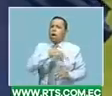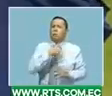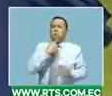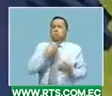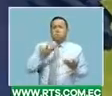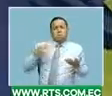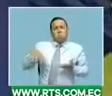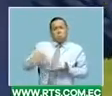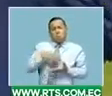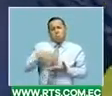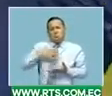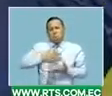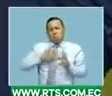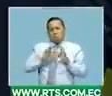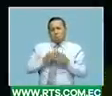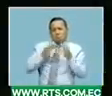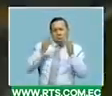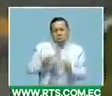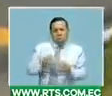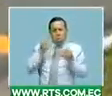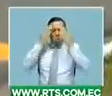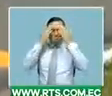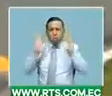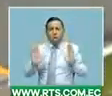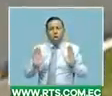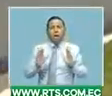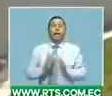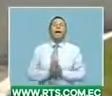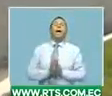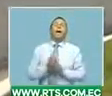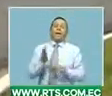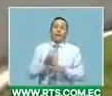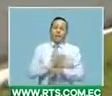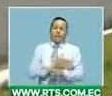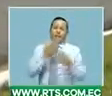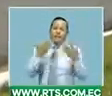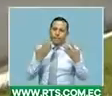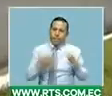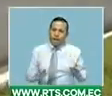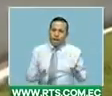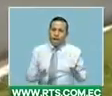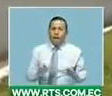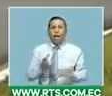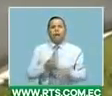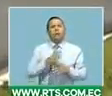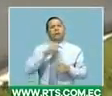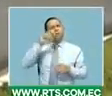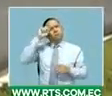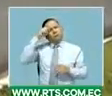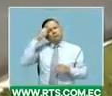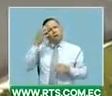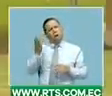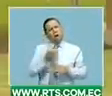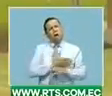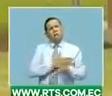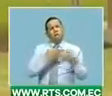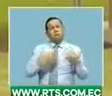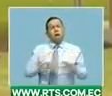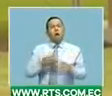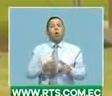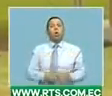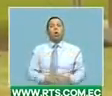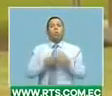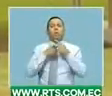en criminalística sin identificación. Y de ahí la diligencia, pues desde el inicio de la semana se empezaron las exhumaciones